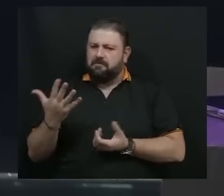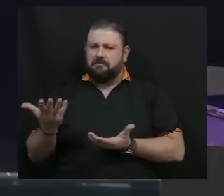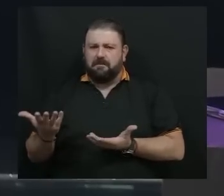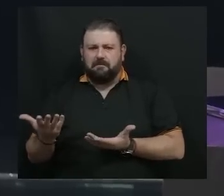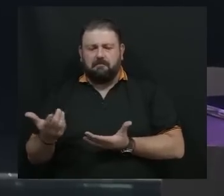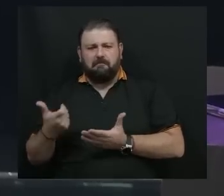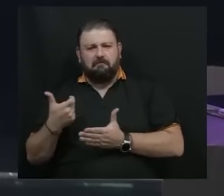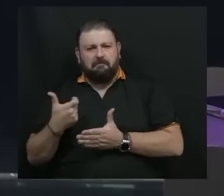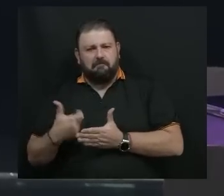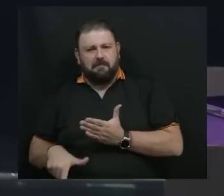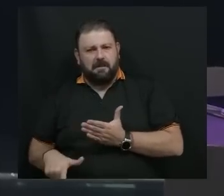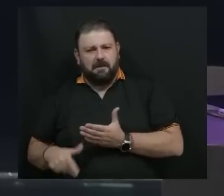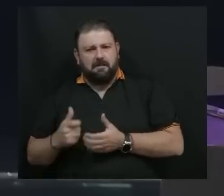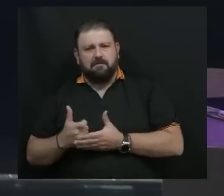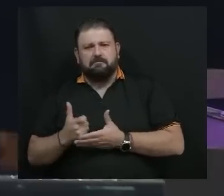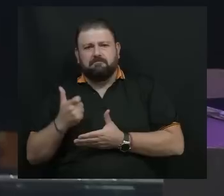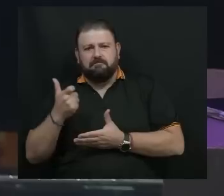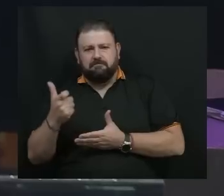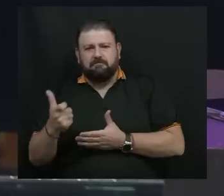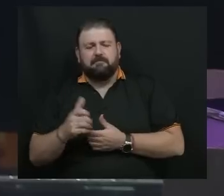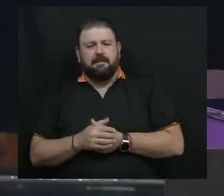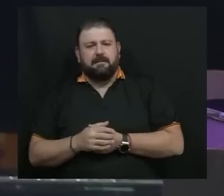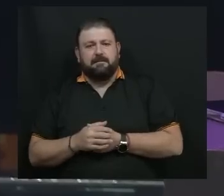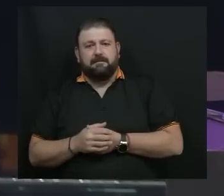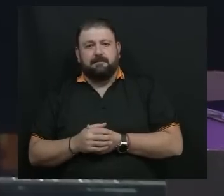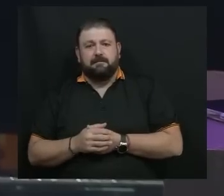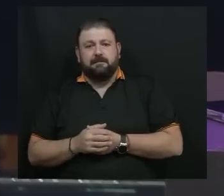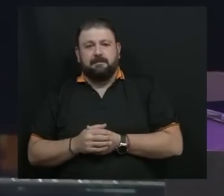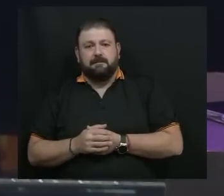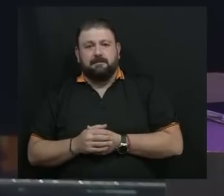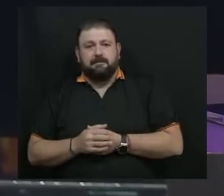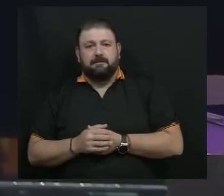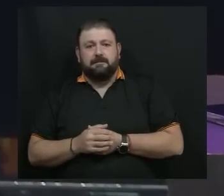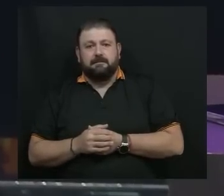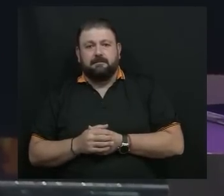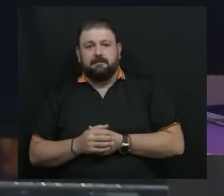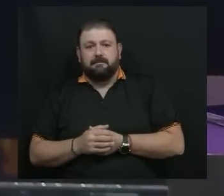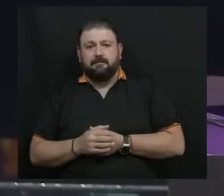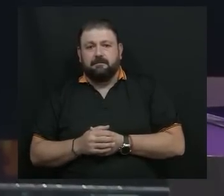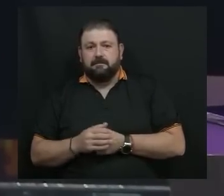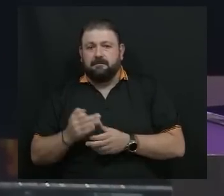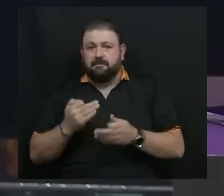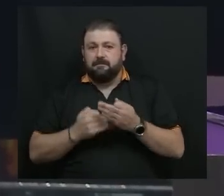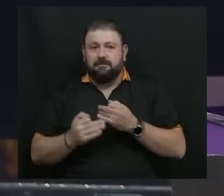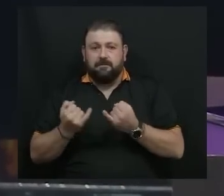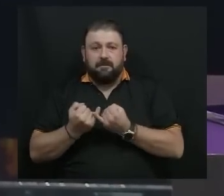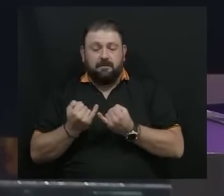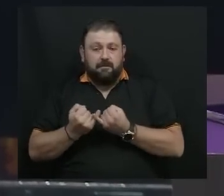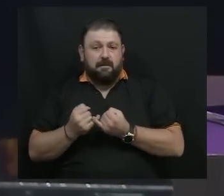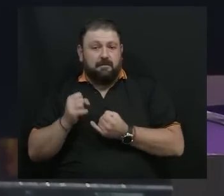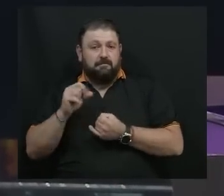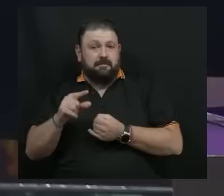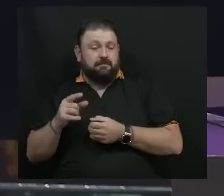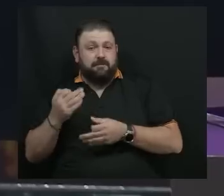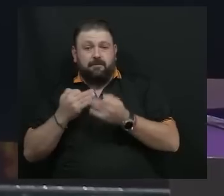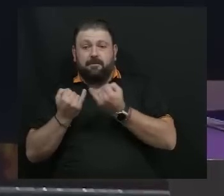550 pesitos. 550 pesos. Ayer solo comiendo tacos nos gastamos 1,000.